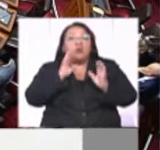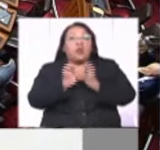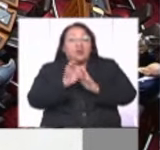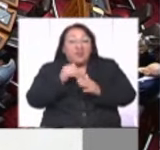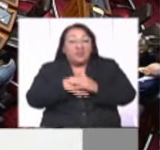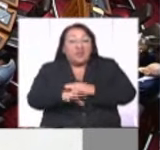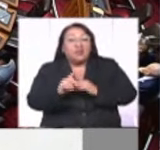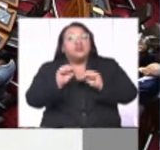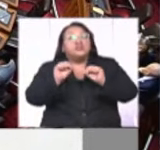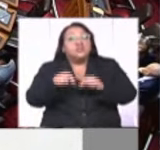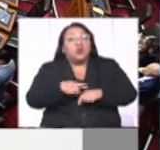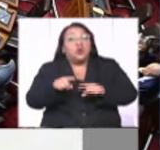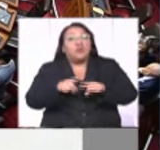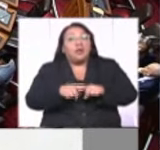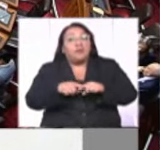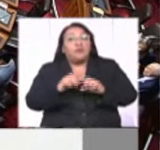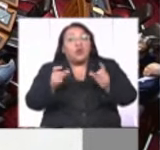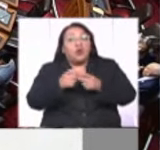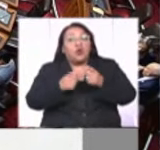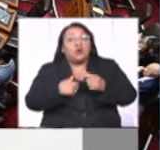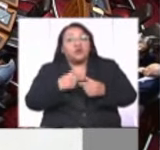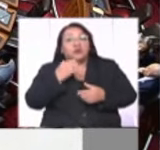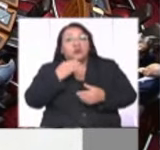de las 72 horas siguientes.